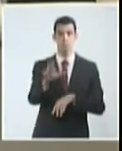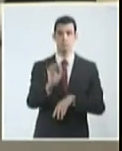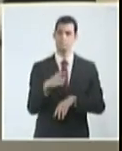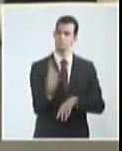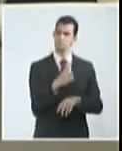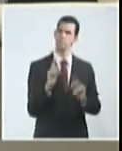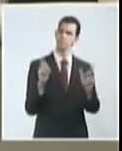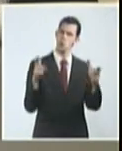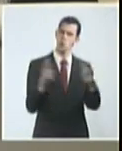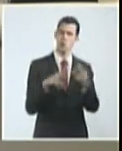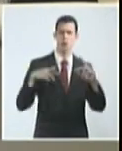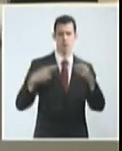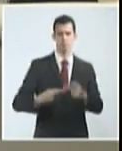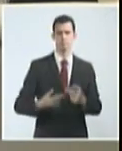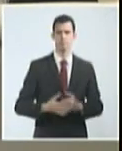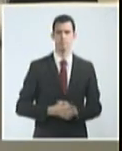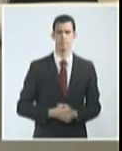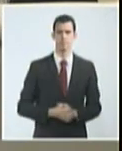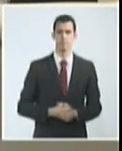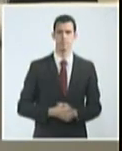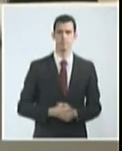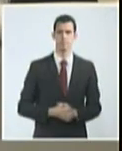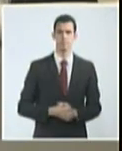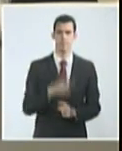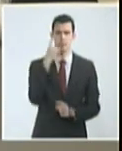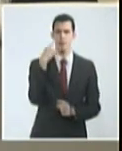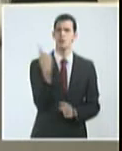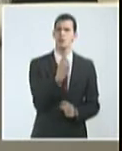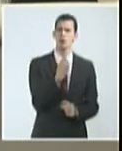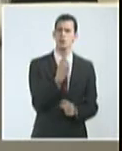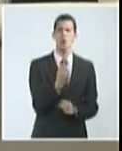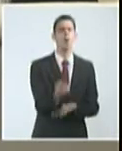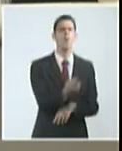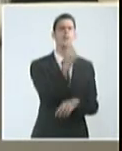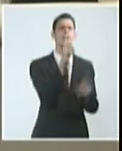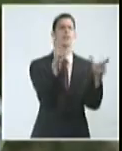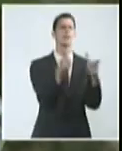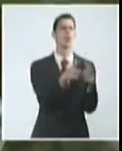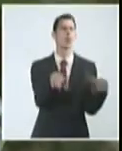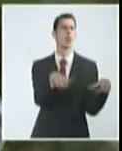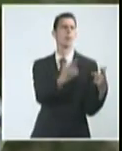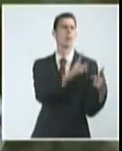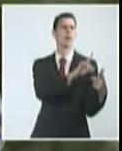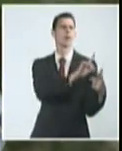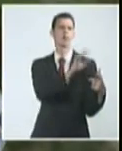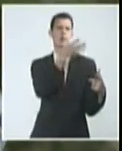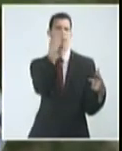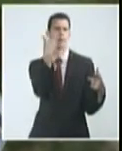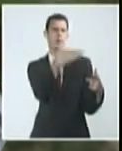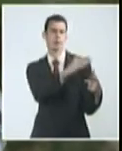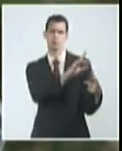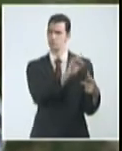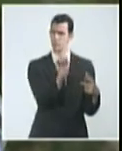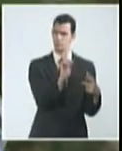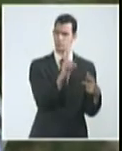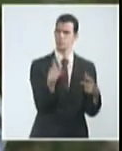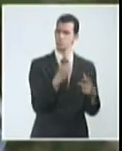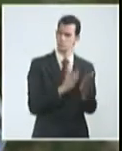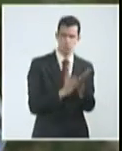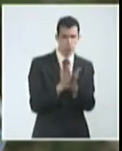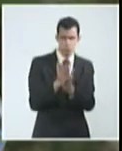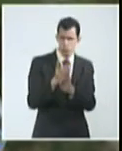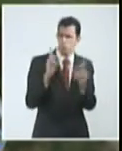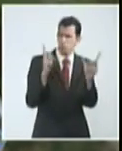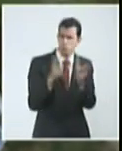teniendo un seguimiento y realmente no va a caer en letra muerta. Y hay que reconocer el aporte que han